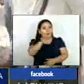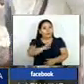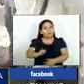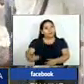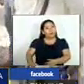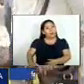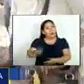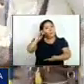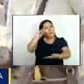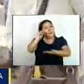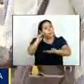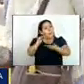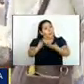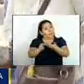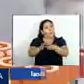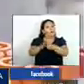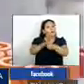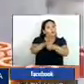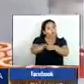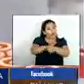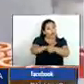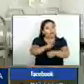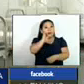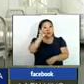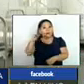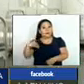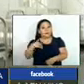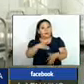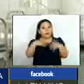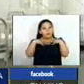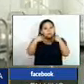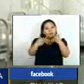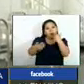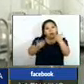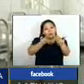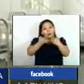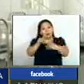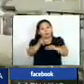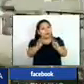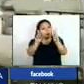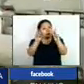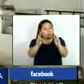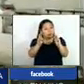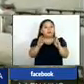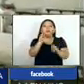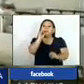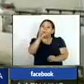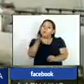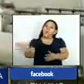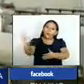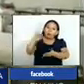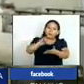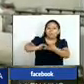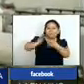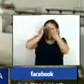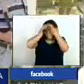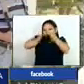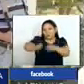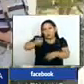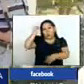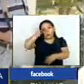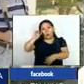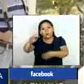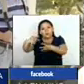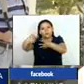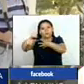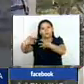una leve reducción de los contagios de coronavirus, las autoridades de salud dieron detalles al respecto y además reiteraron su postura sobre la vigencia de la ley para